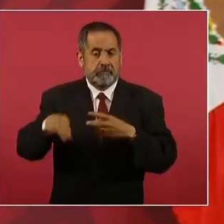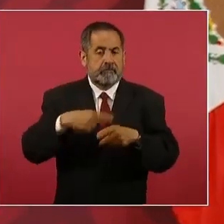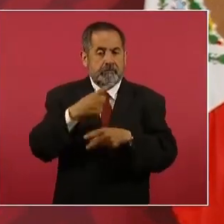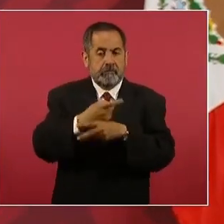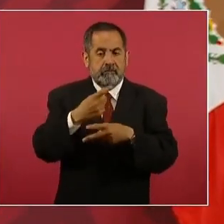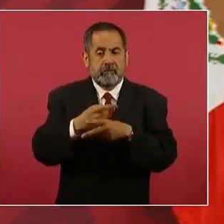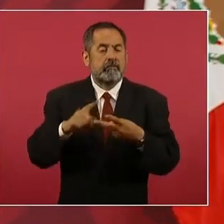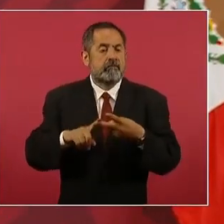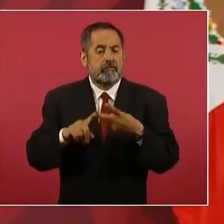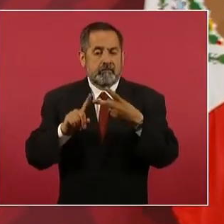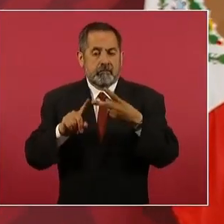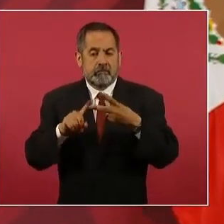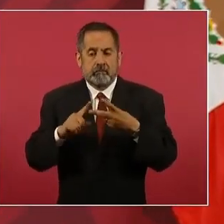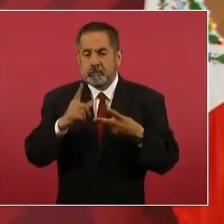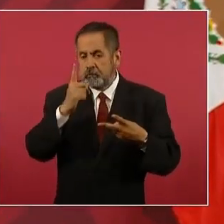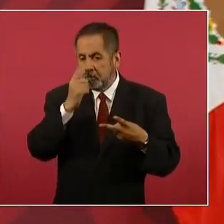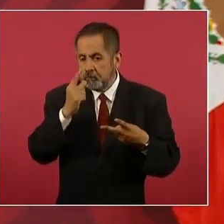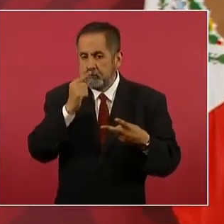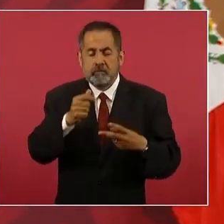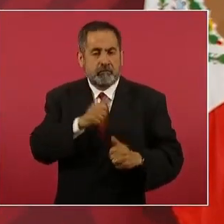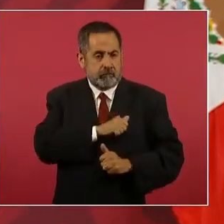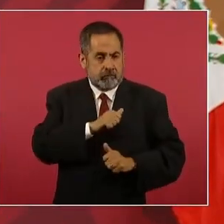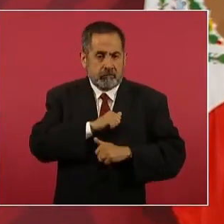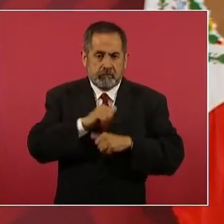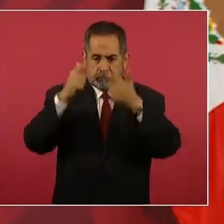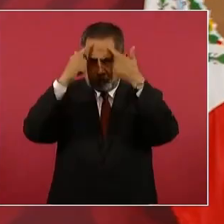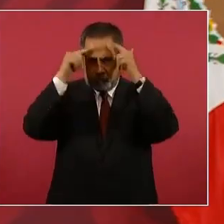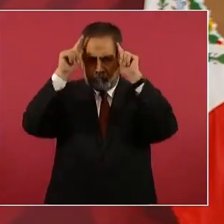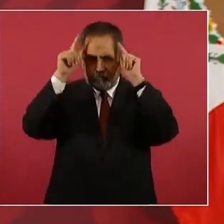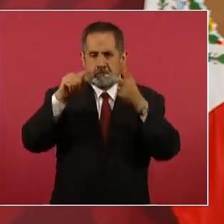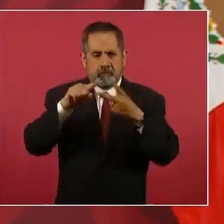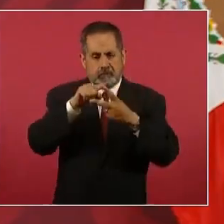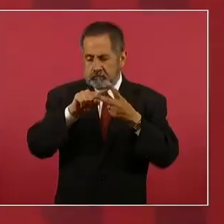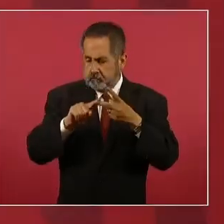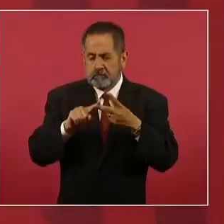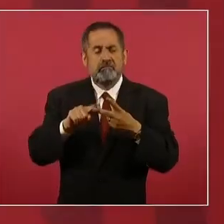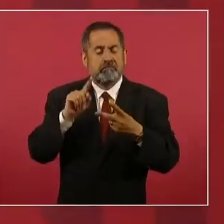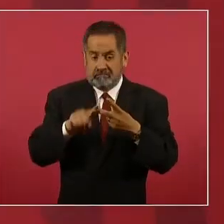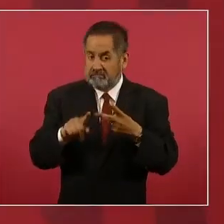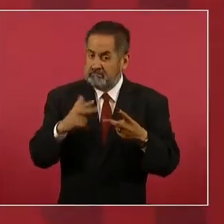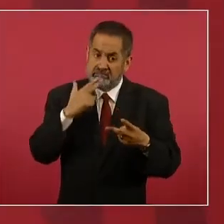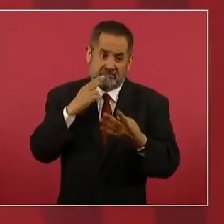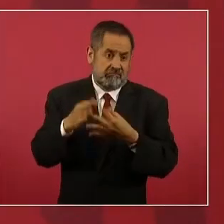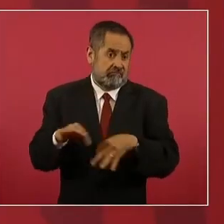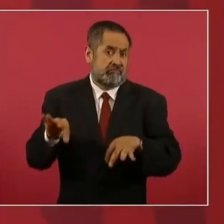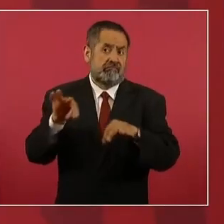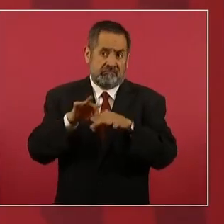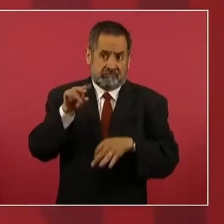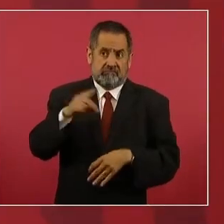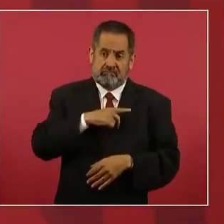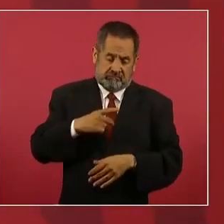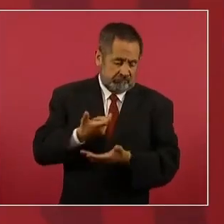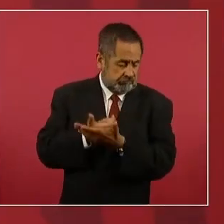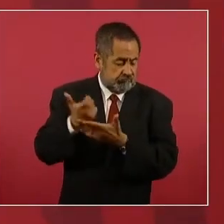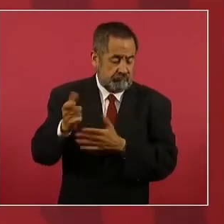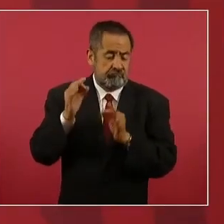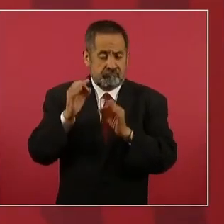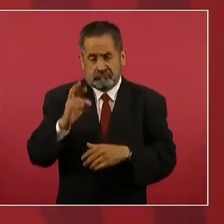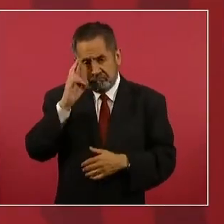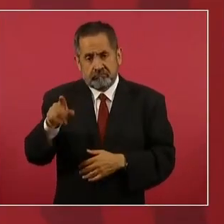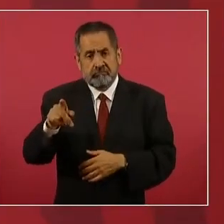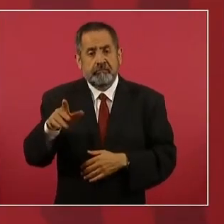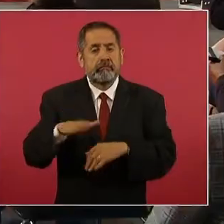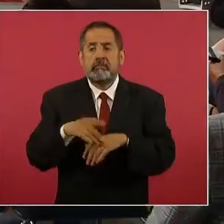policías, soldados, marinos, que son servidores públicos también muy importantes, porque